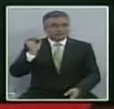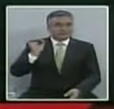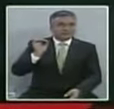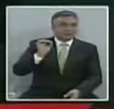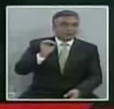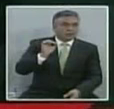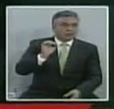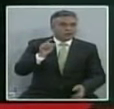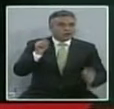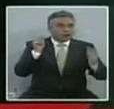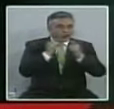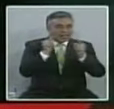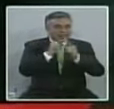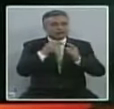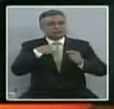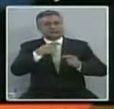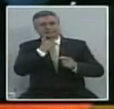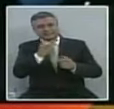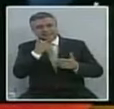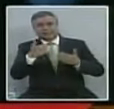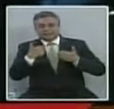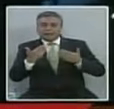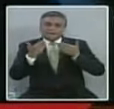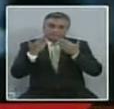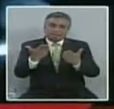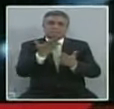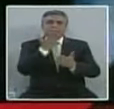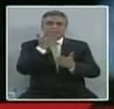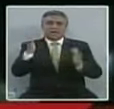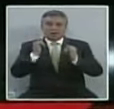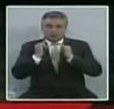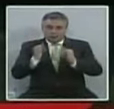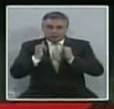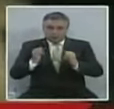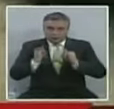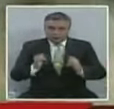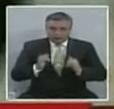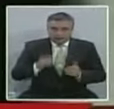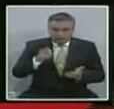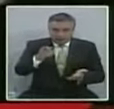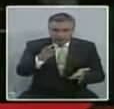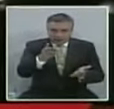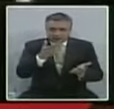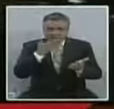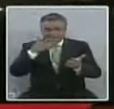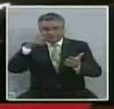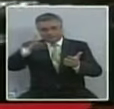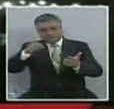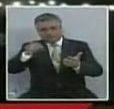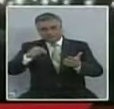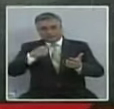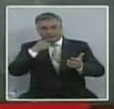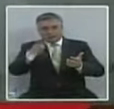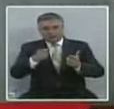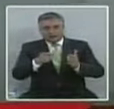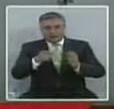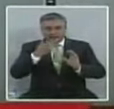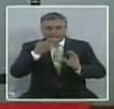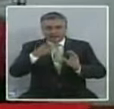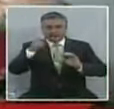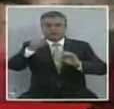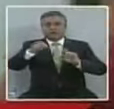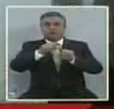y darles y brindarles la mejor información desde la zona del norte. Nada fácil, dadas las condiciones.